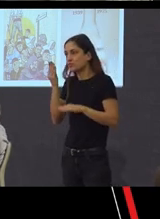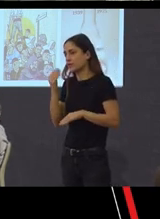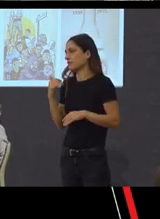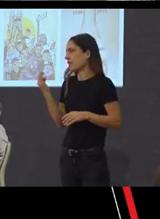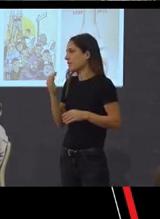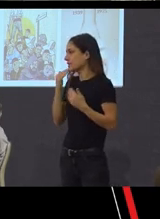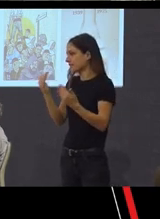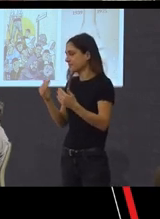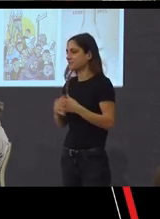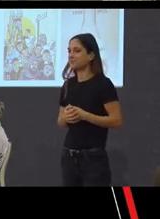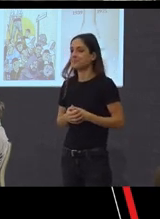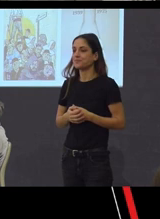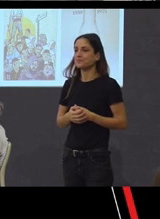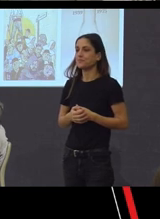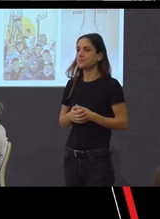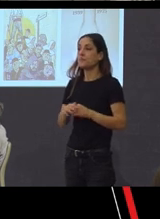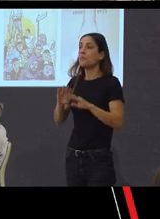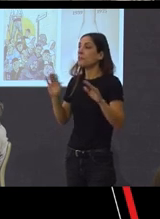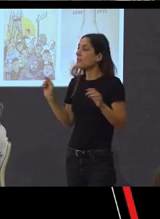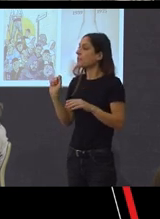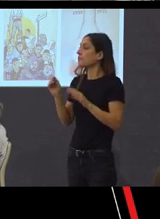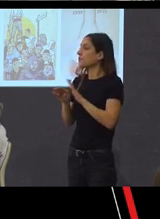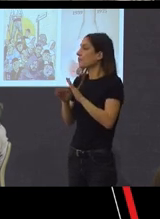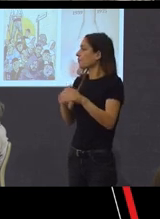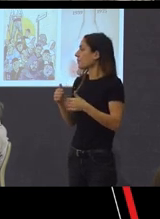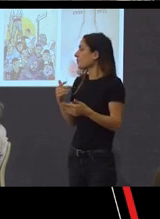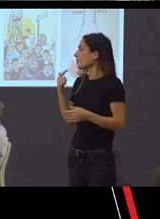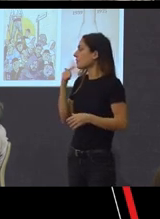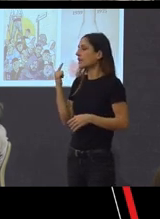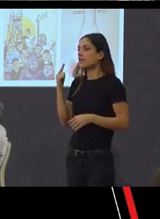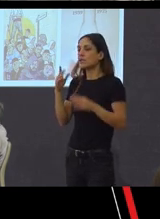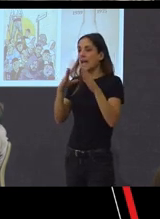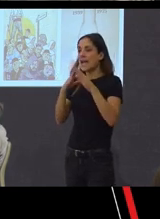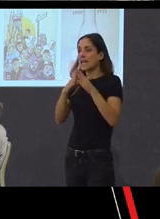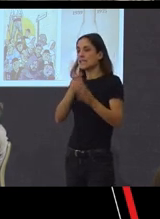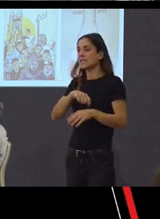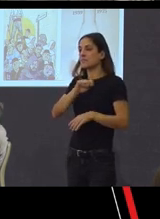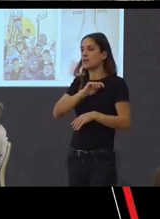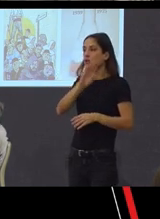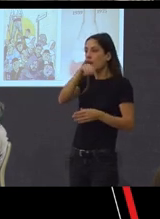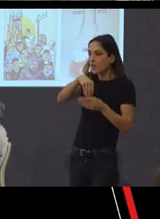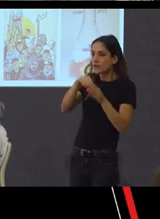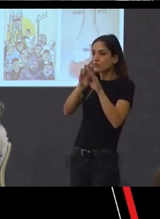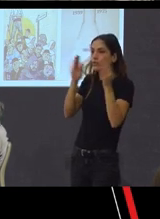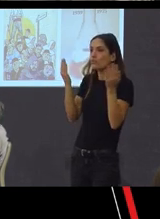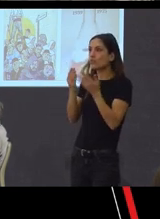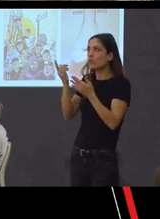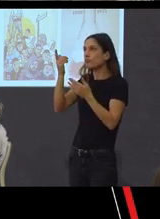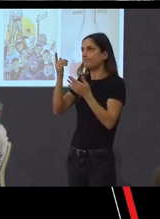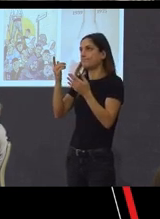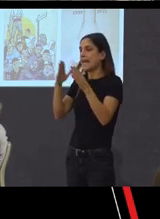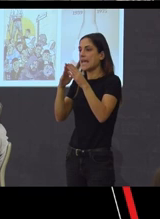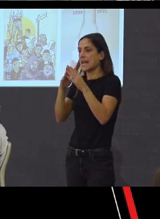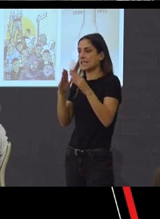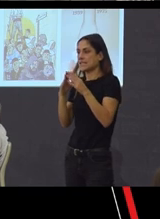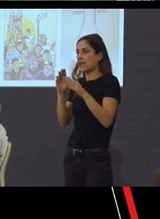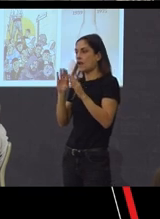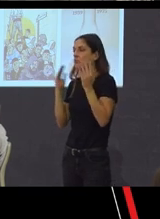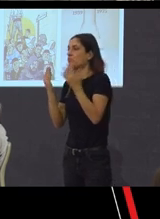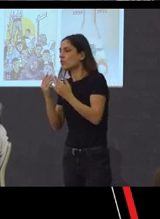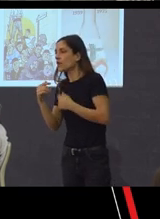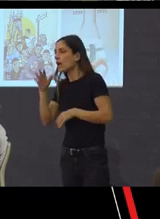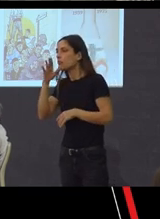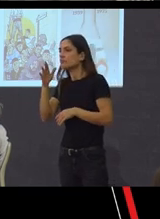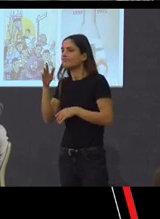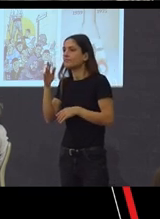Bueno, dicías cuestións de perspectiva. Primeiro, que coloquemos a Igrexa española dentro do conxunto da Igrexa mundial e universal, porque ás veces pensamos que a Igrexa só existe